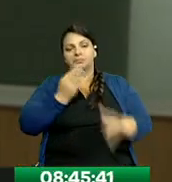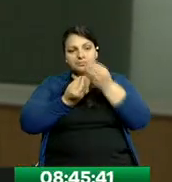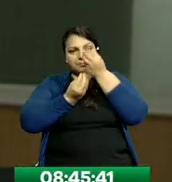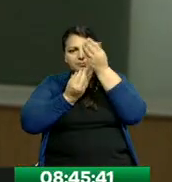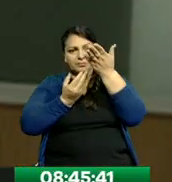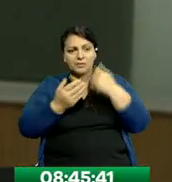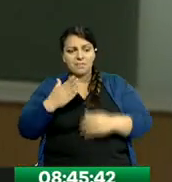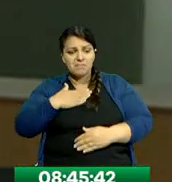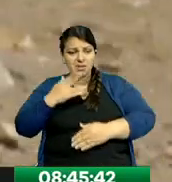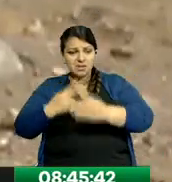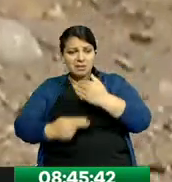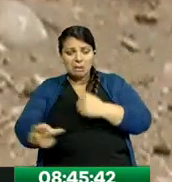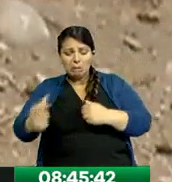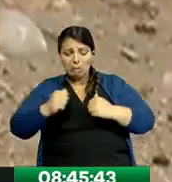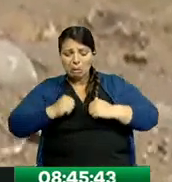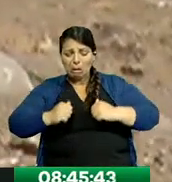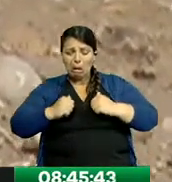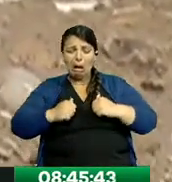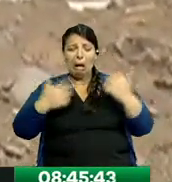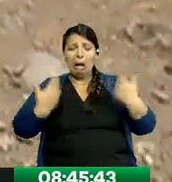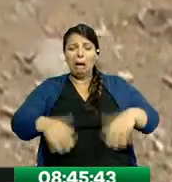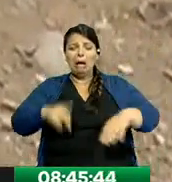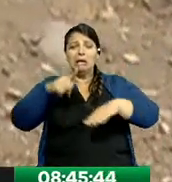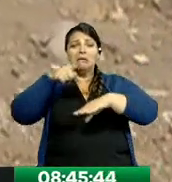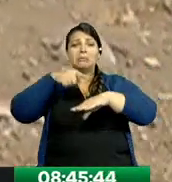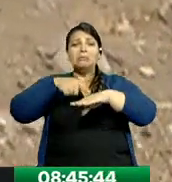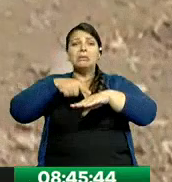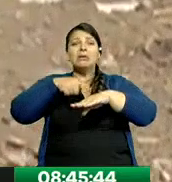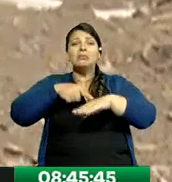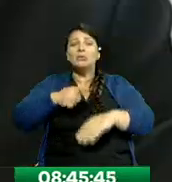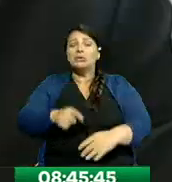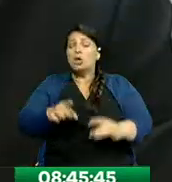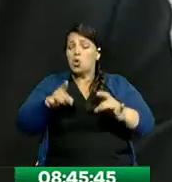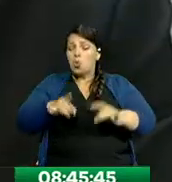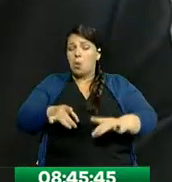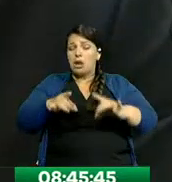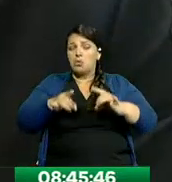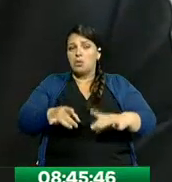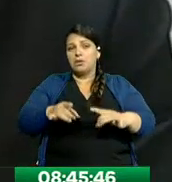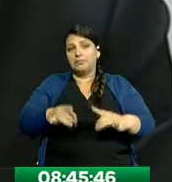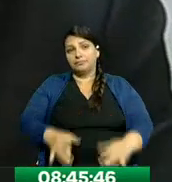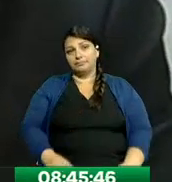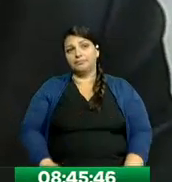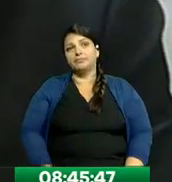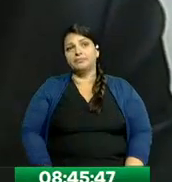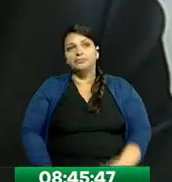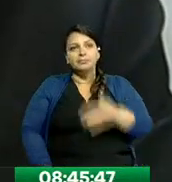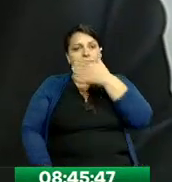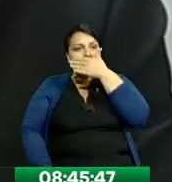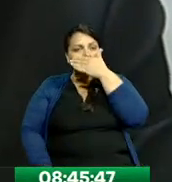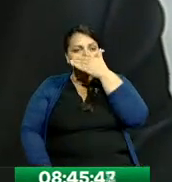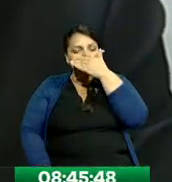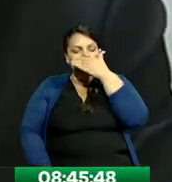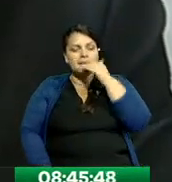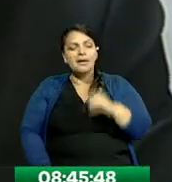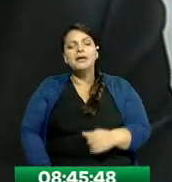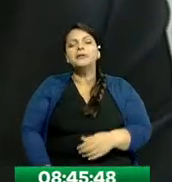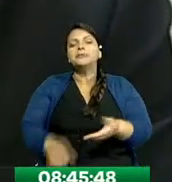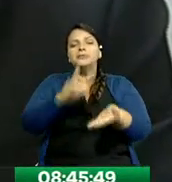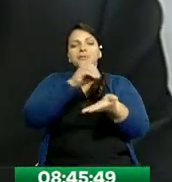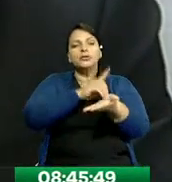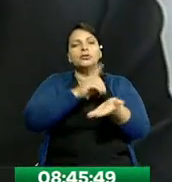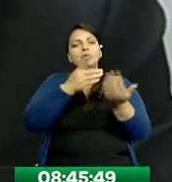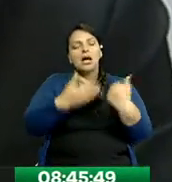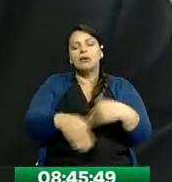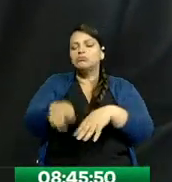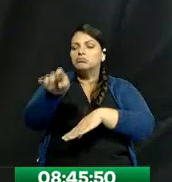este tipo de incidentes, que podría establecer sanciones para el propietario. Según indica la médico legista, la incapacidad física